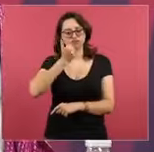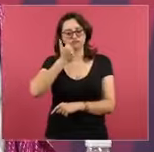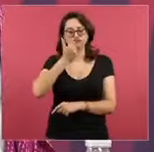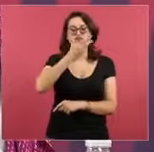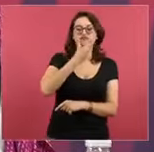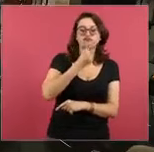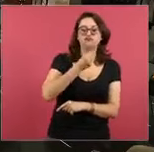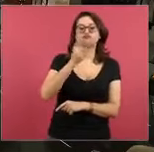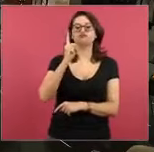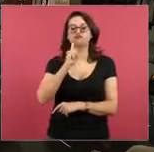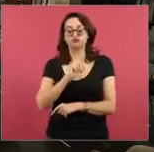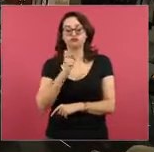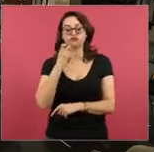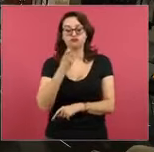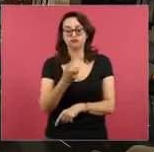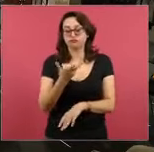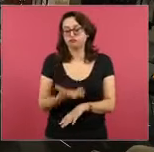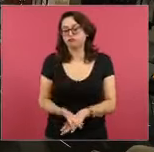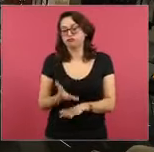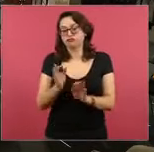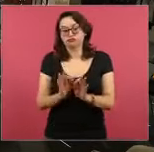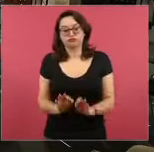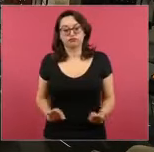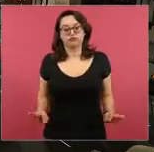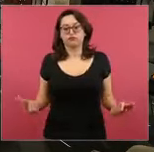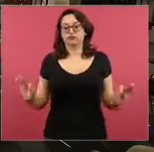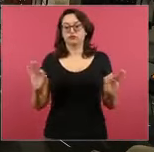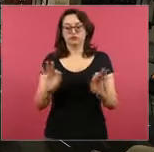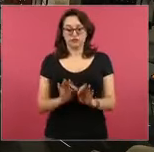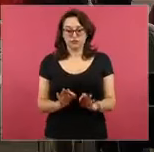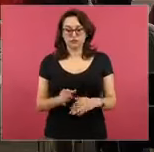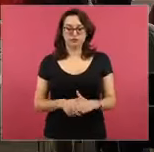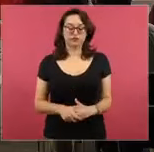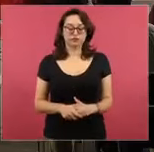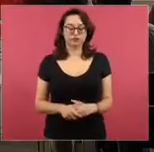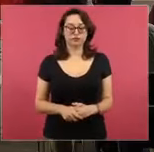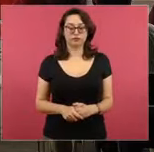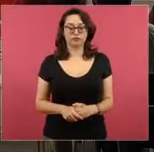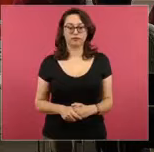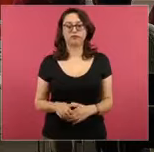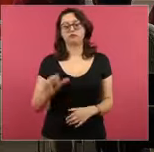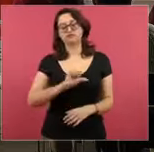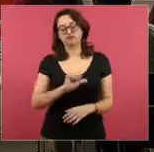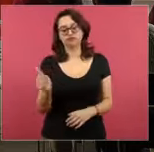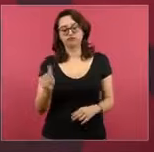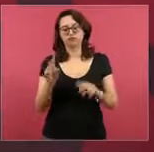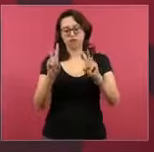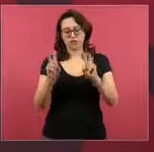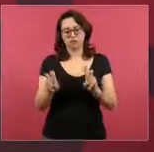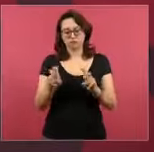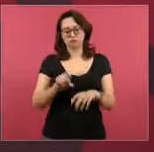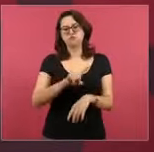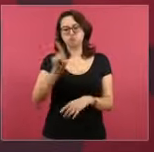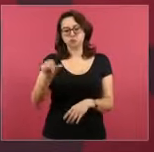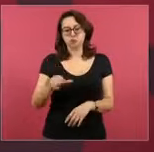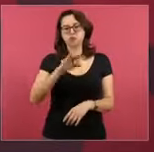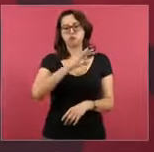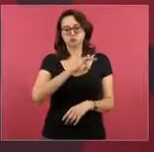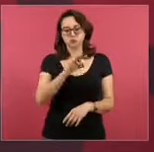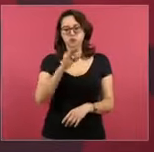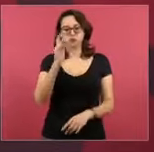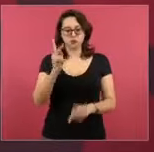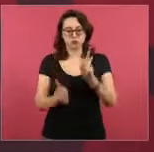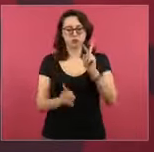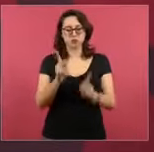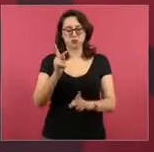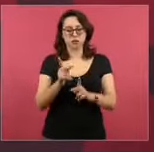alumnas. Eso es muy, muy importante. Partes específicas, con gusto lo platicamos y las explicamos, y a los